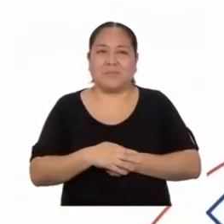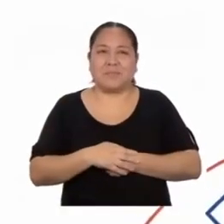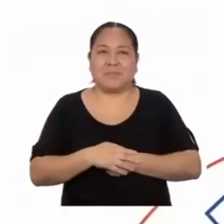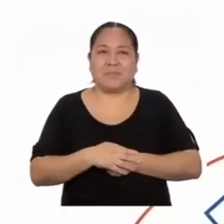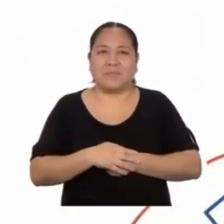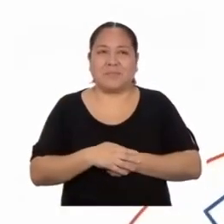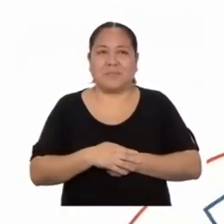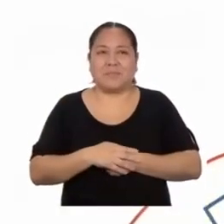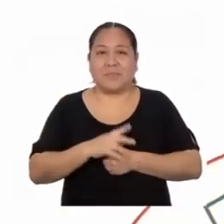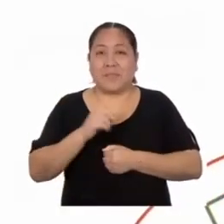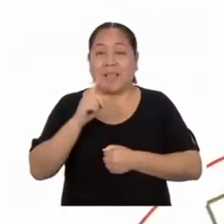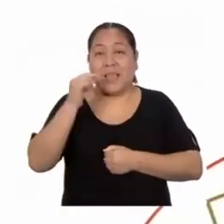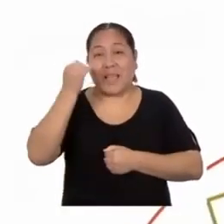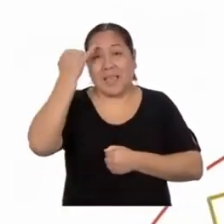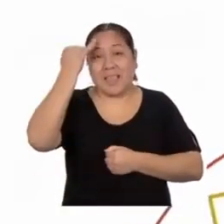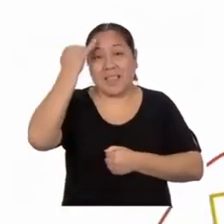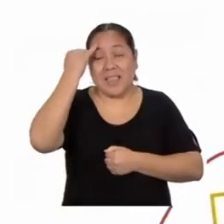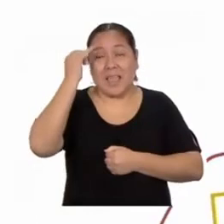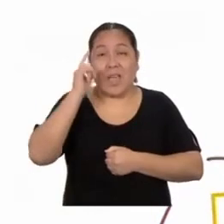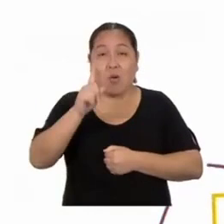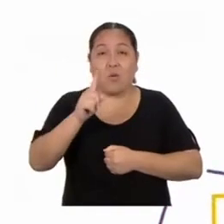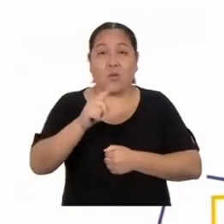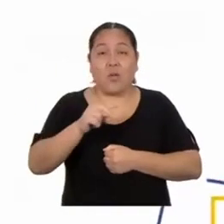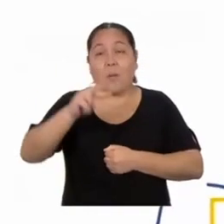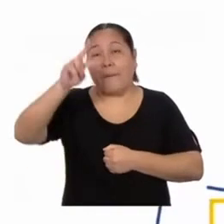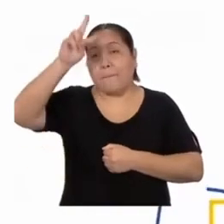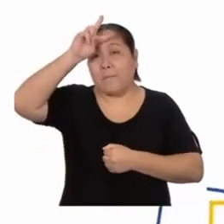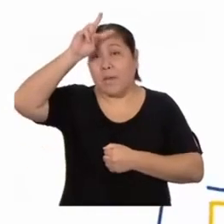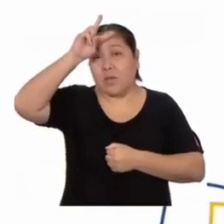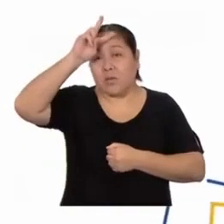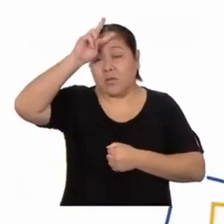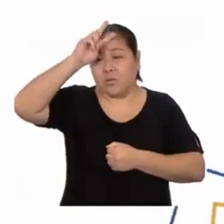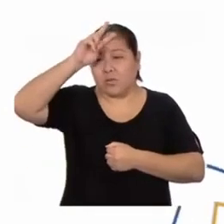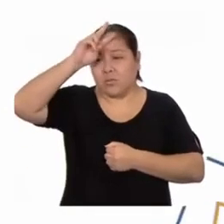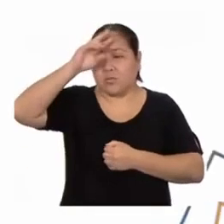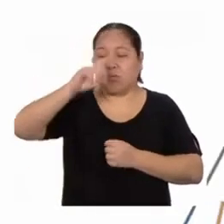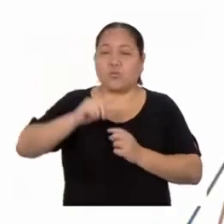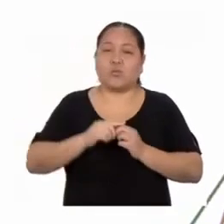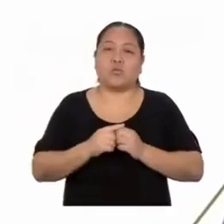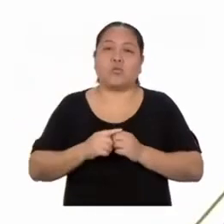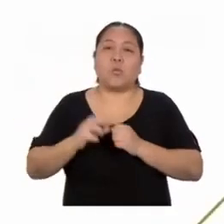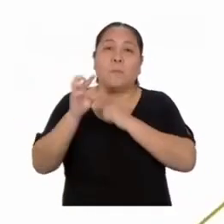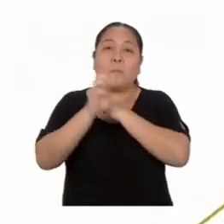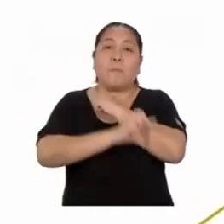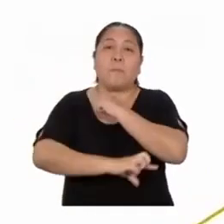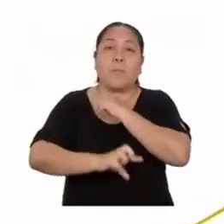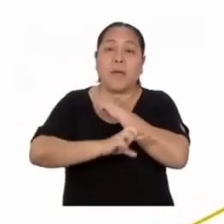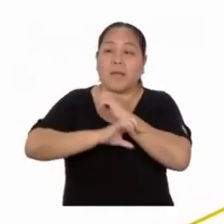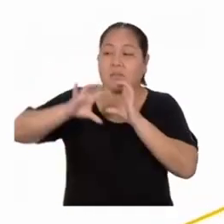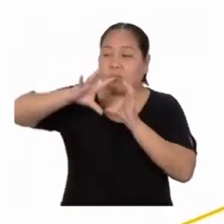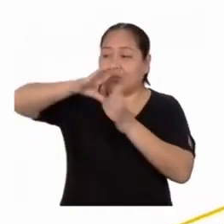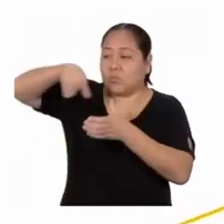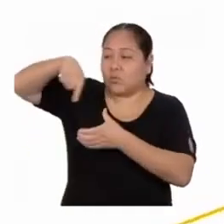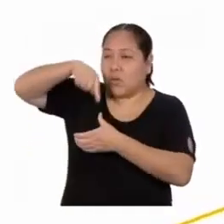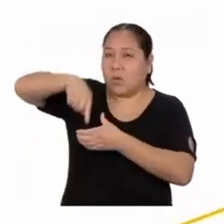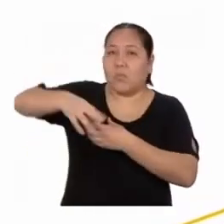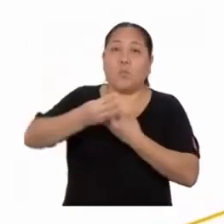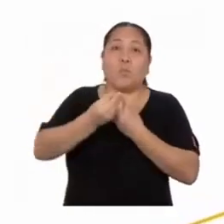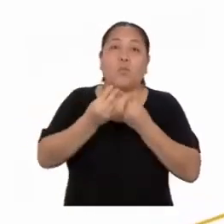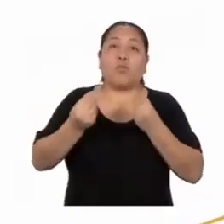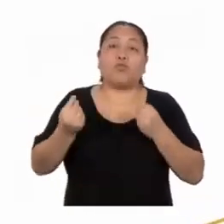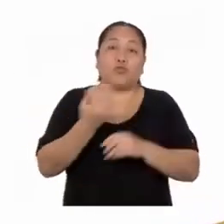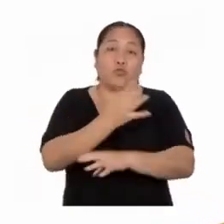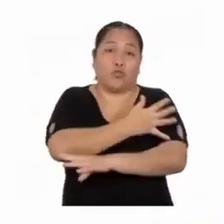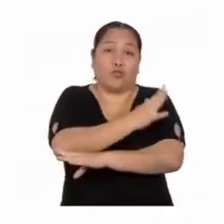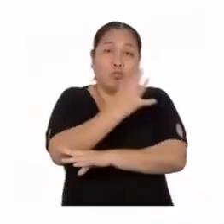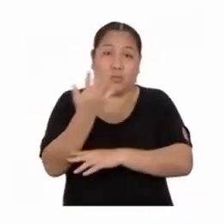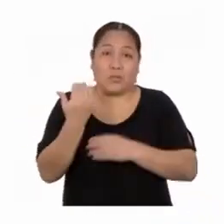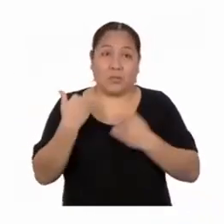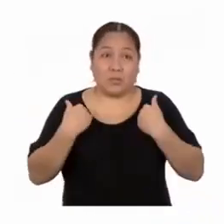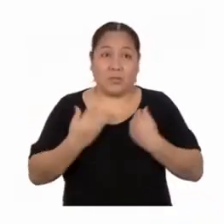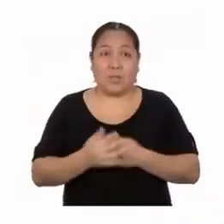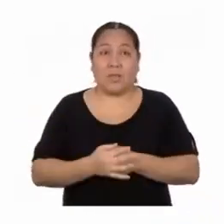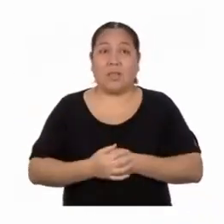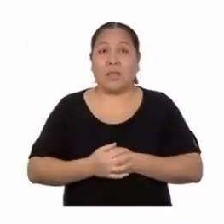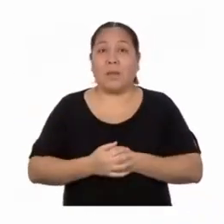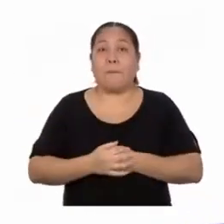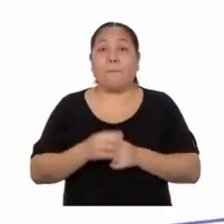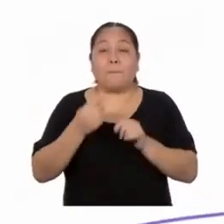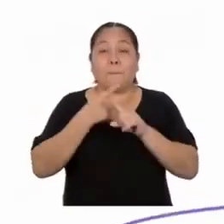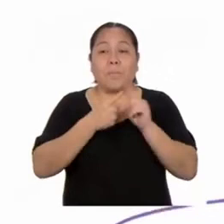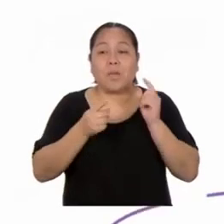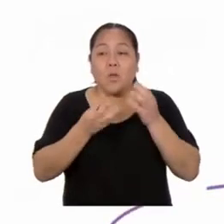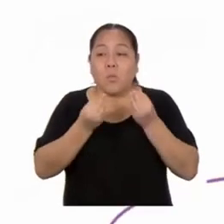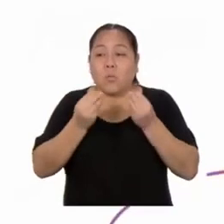Idea principal 1. Perú es una potencia mundial en términos de cobertura de bosques. Sin embargo, gran parte de